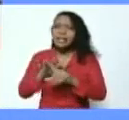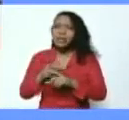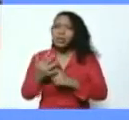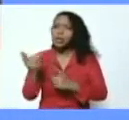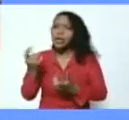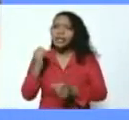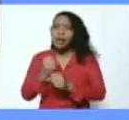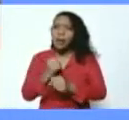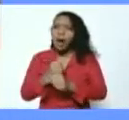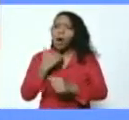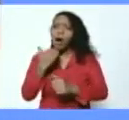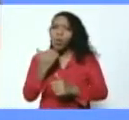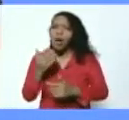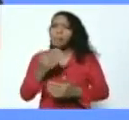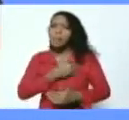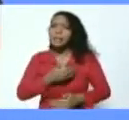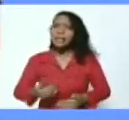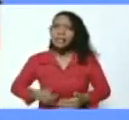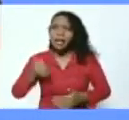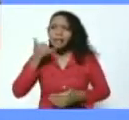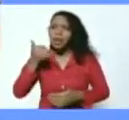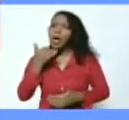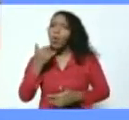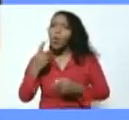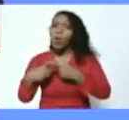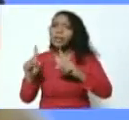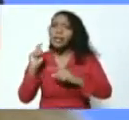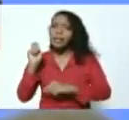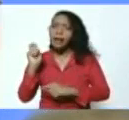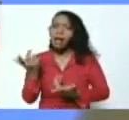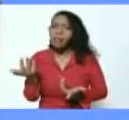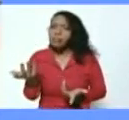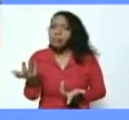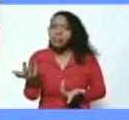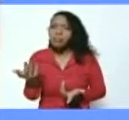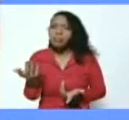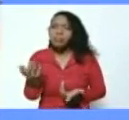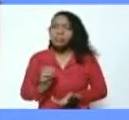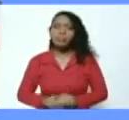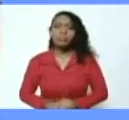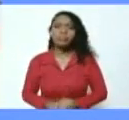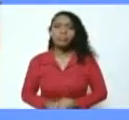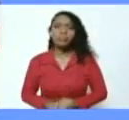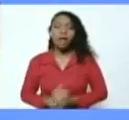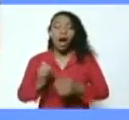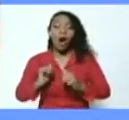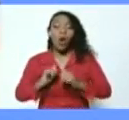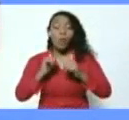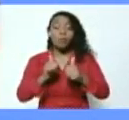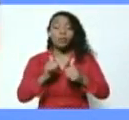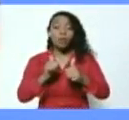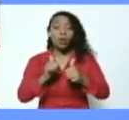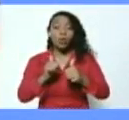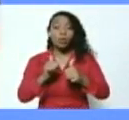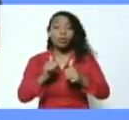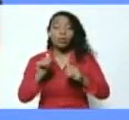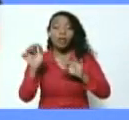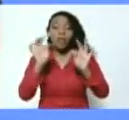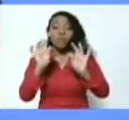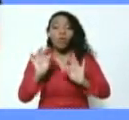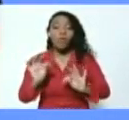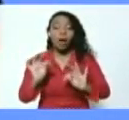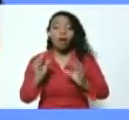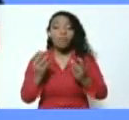del trabajo? ¿El presidente lo llamó para alguna otra tarea? Y al comienzo se manejó de manera